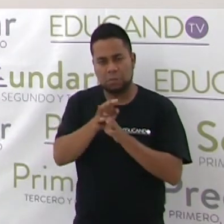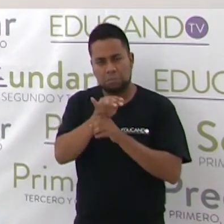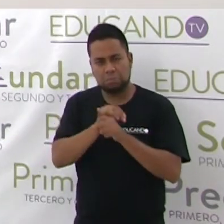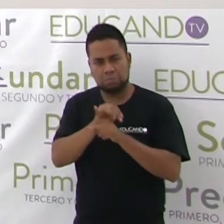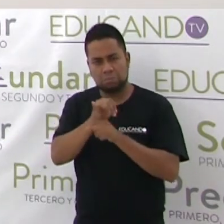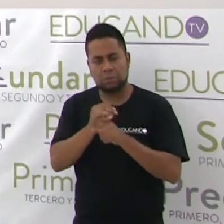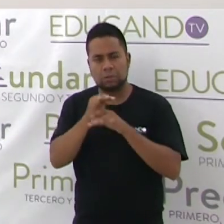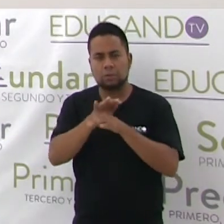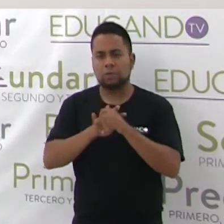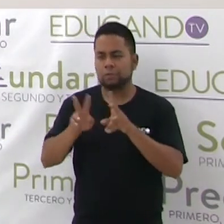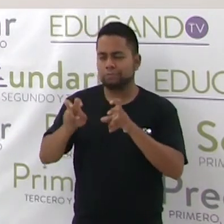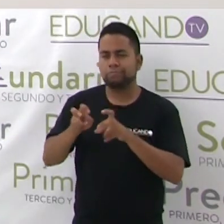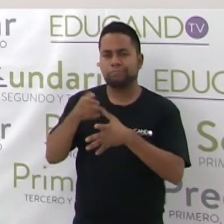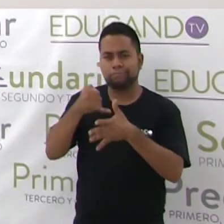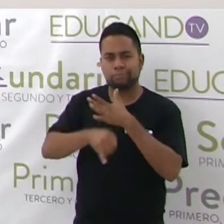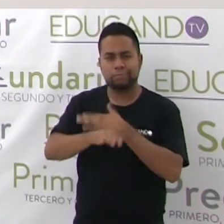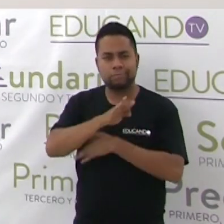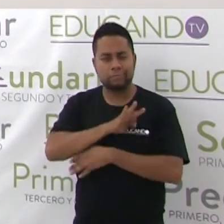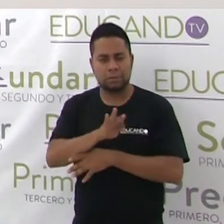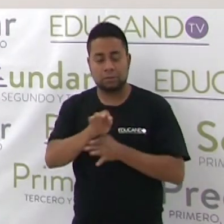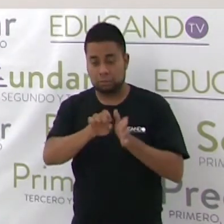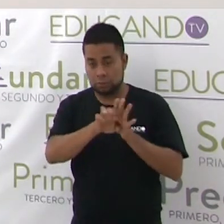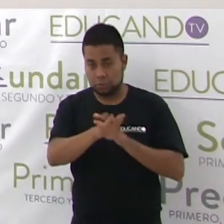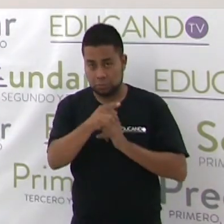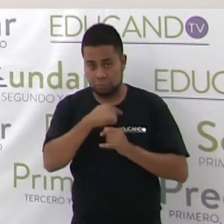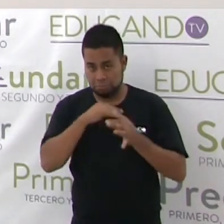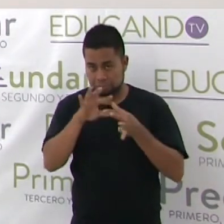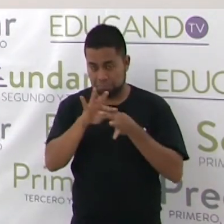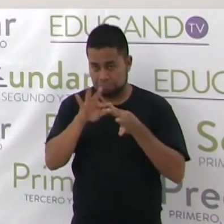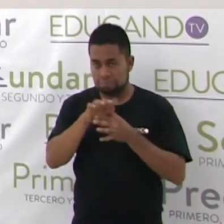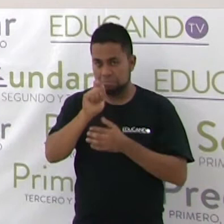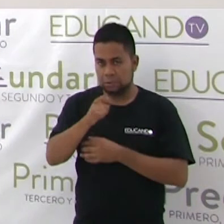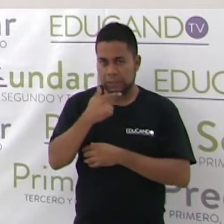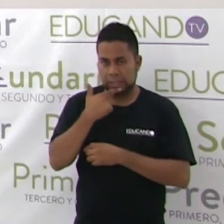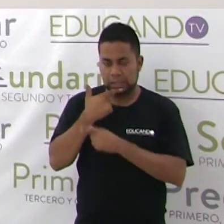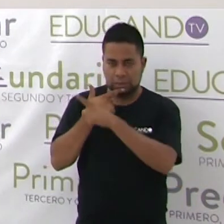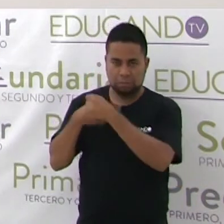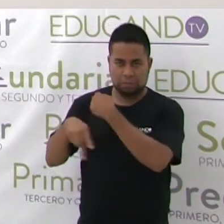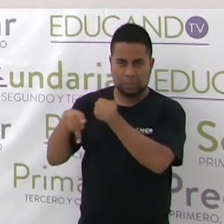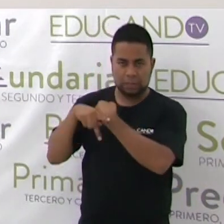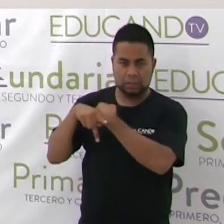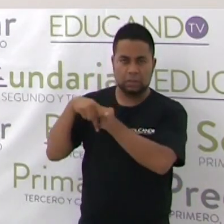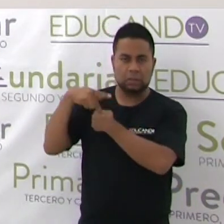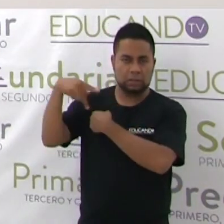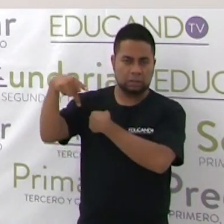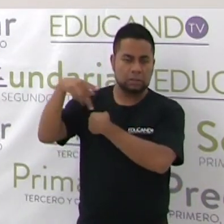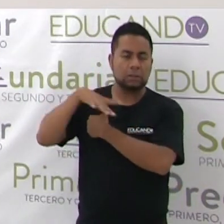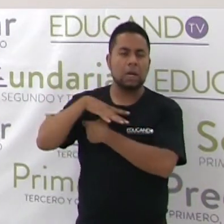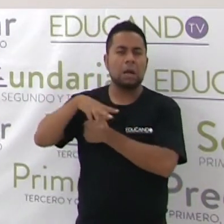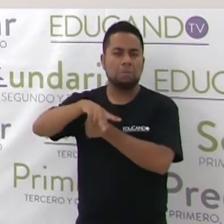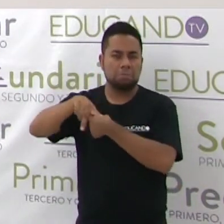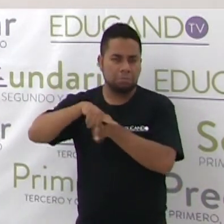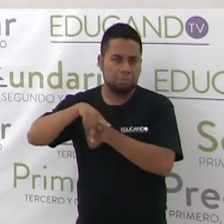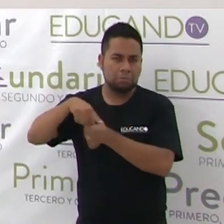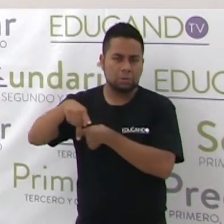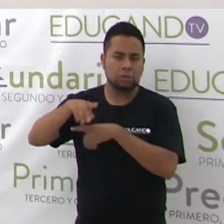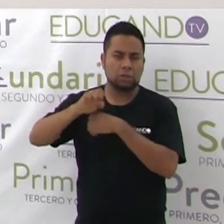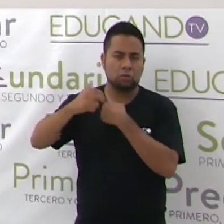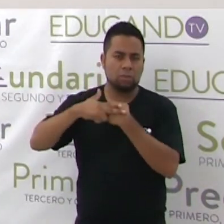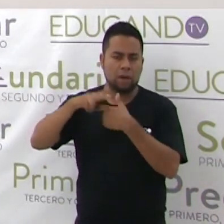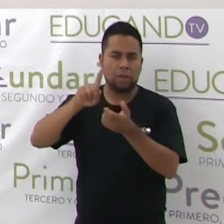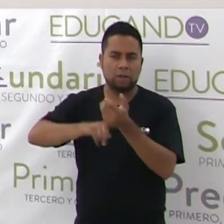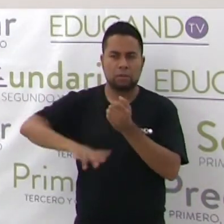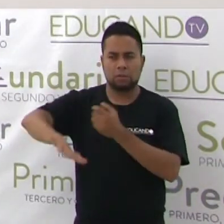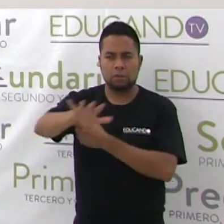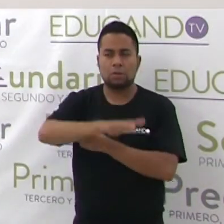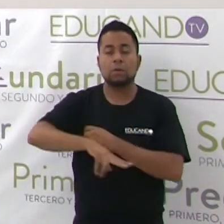investigando sobre este tema. Por ejemplo, te voy a hablar de Inglaterra, ¿sí? Es un país de Europa